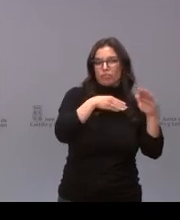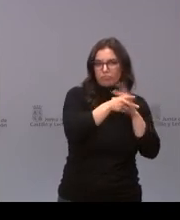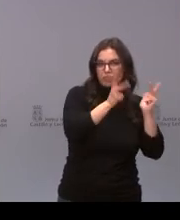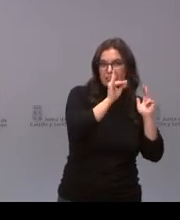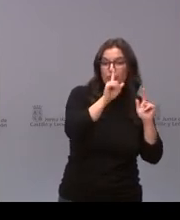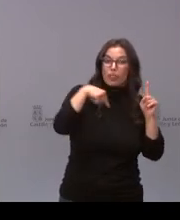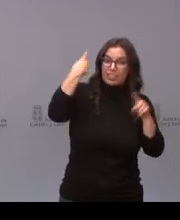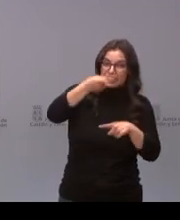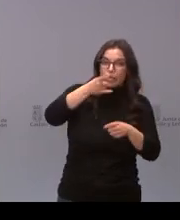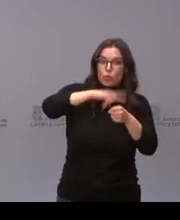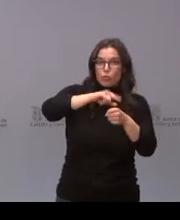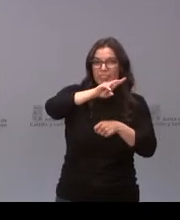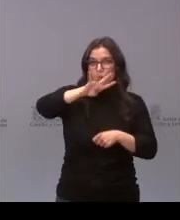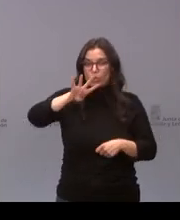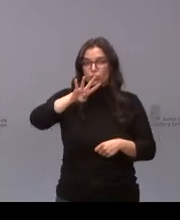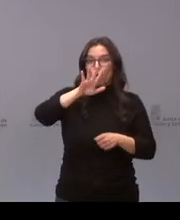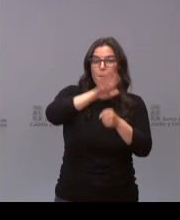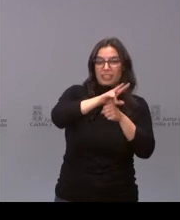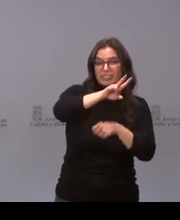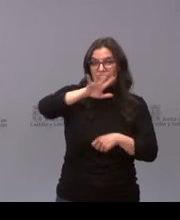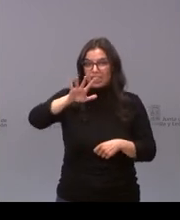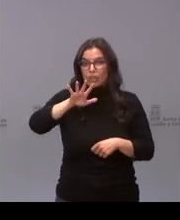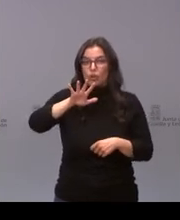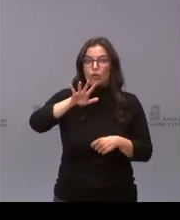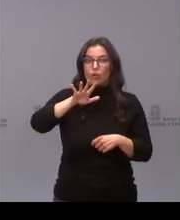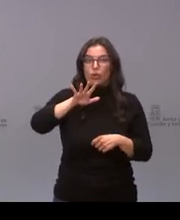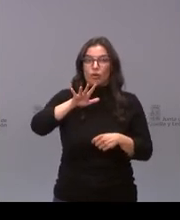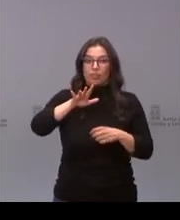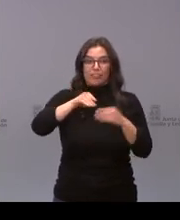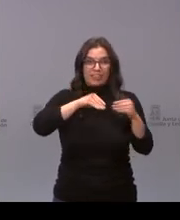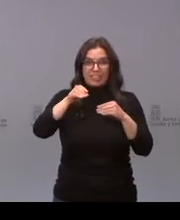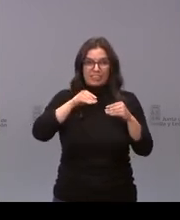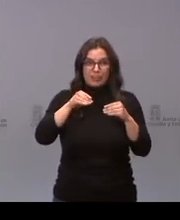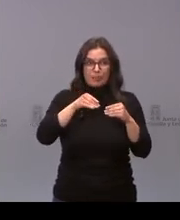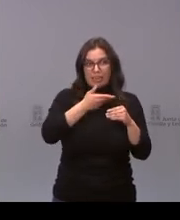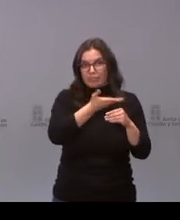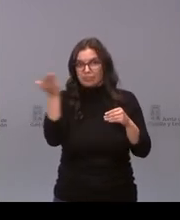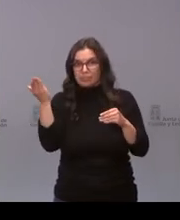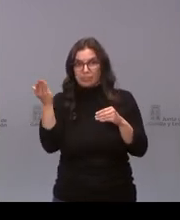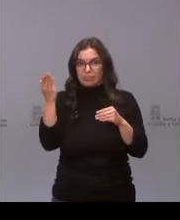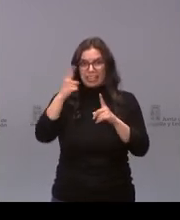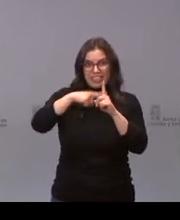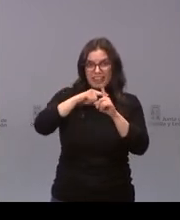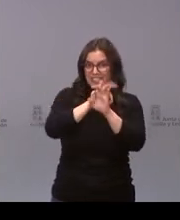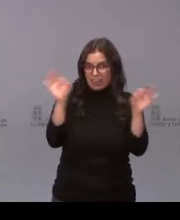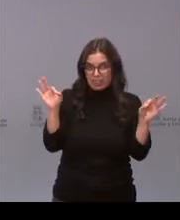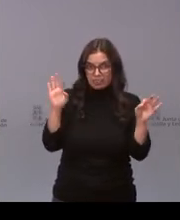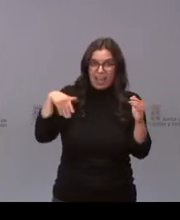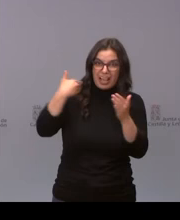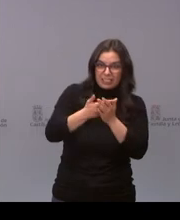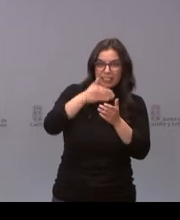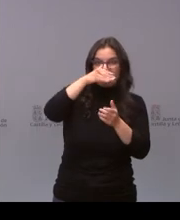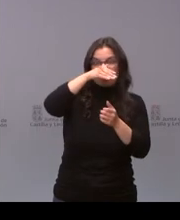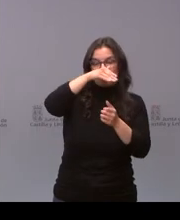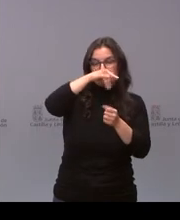lunes 24 o el martes 25 no va a haber relajación, ni cambio de niveles de ninguna provincia, ni nada de eso. Y luego